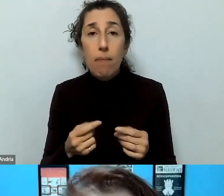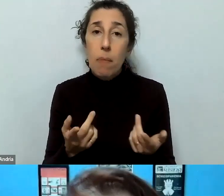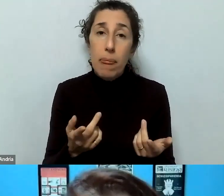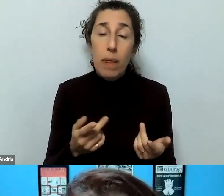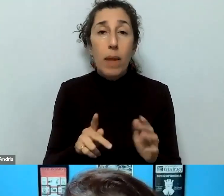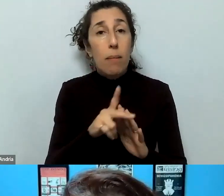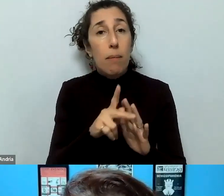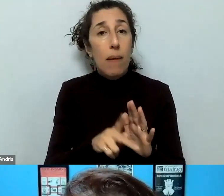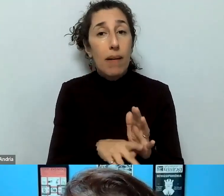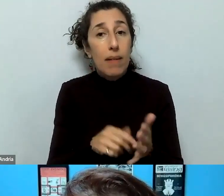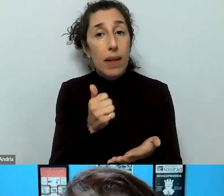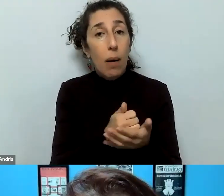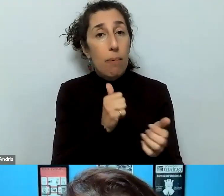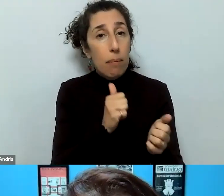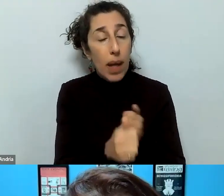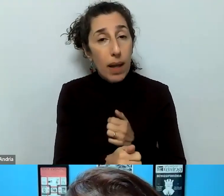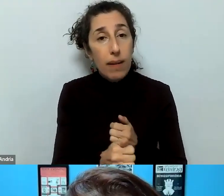Policías que